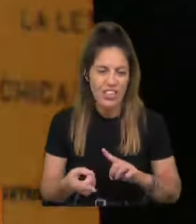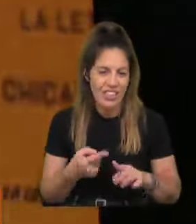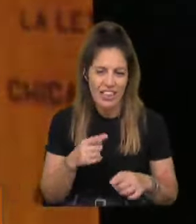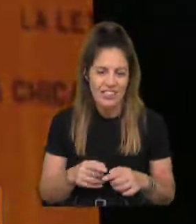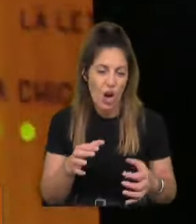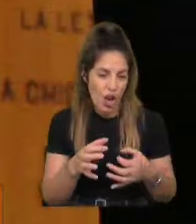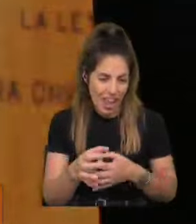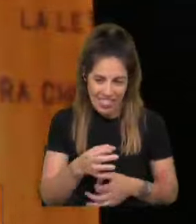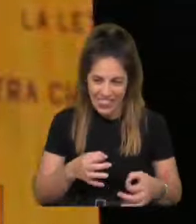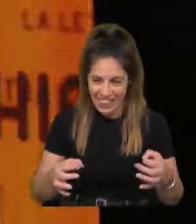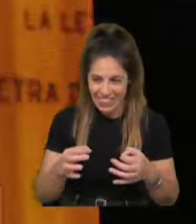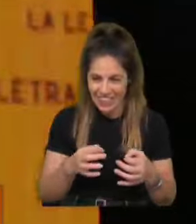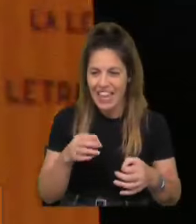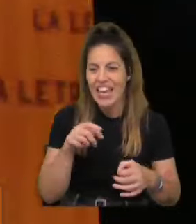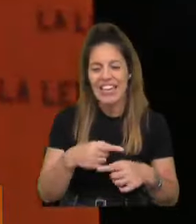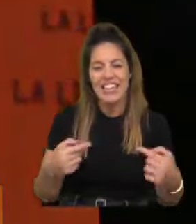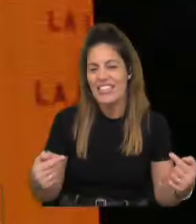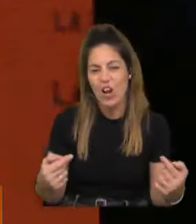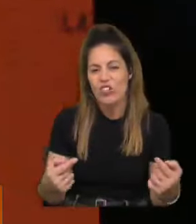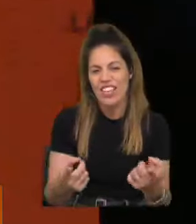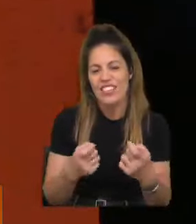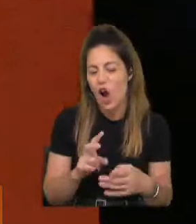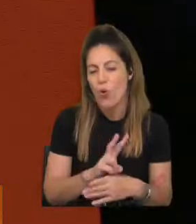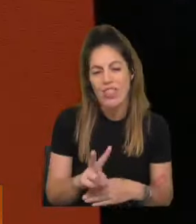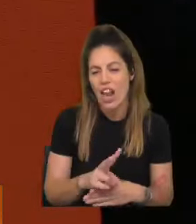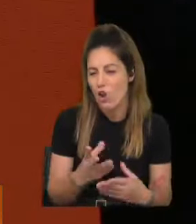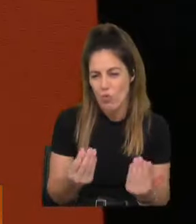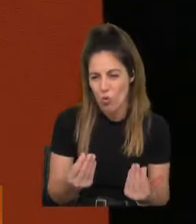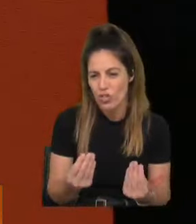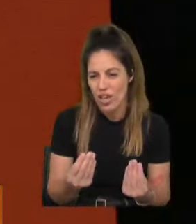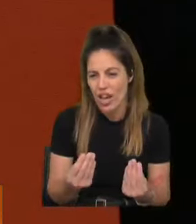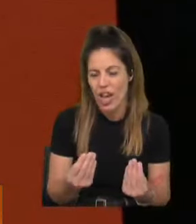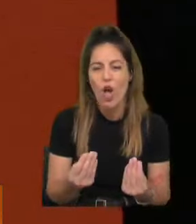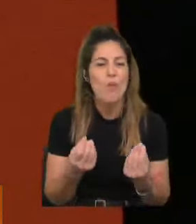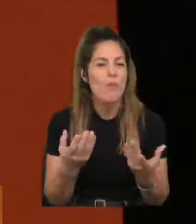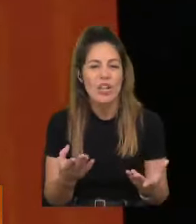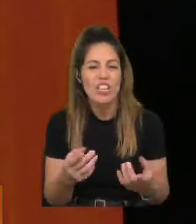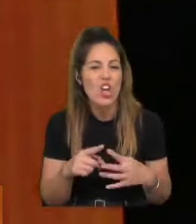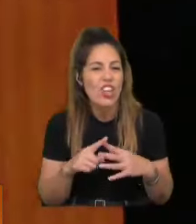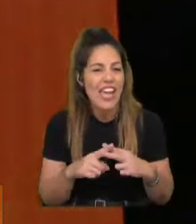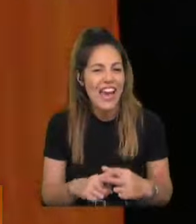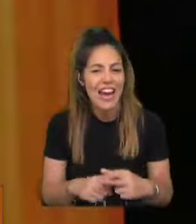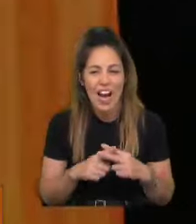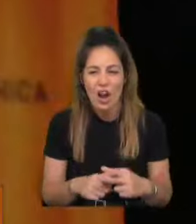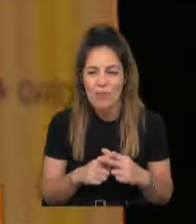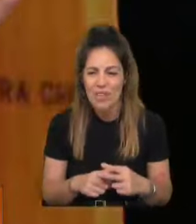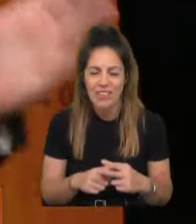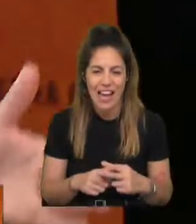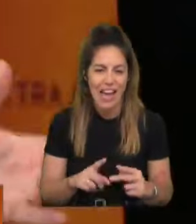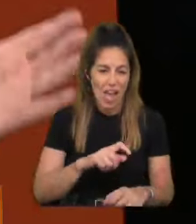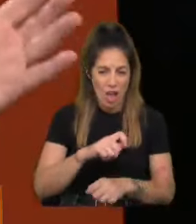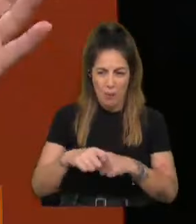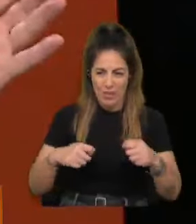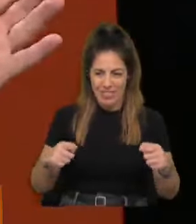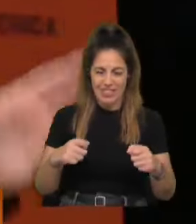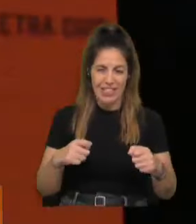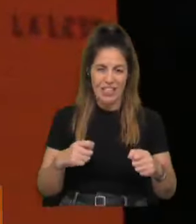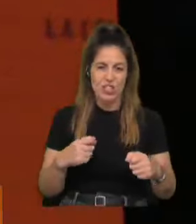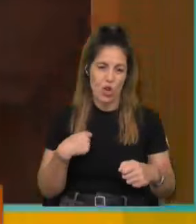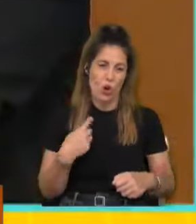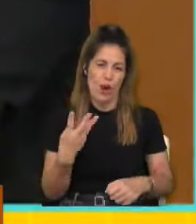estrategia y que esas cosas necesitamos cuidarlas muchas porque mucho porque son herramientas ni que hablar el pis tengo 40 años de